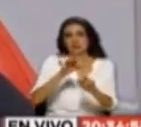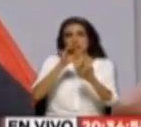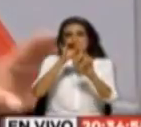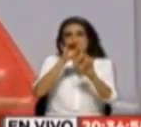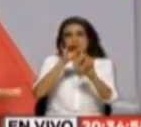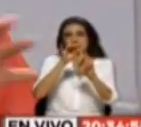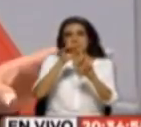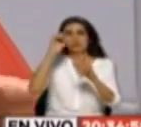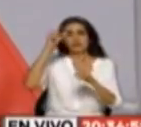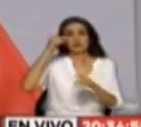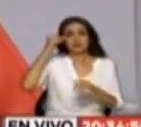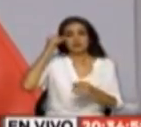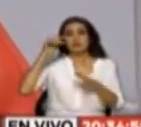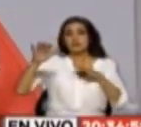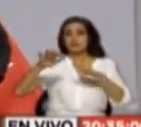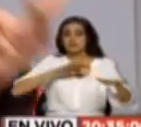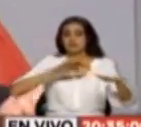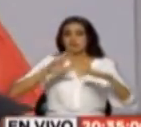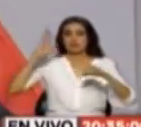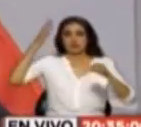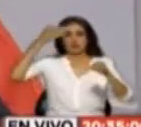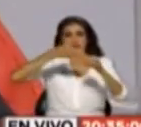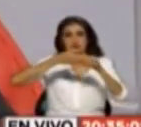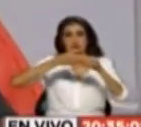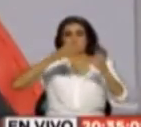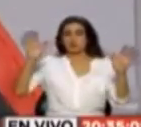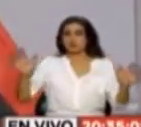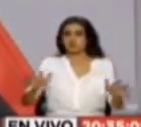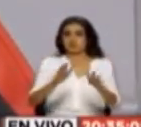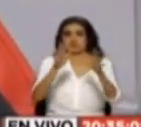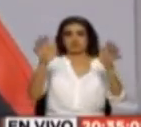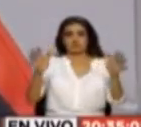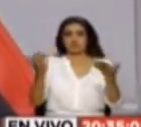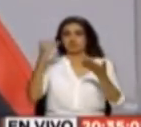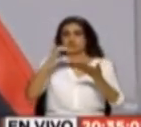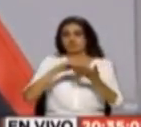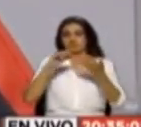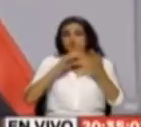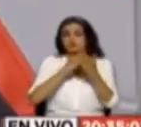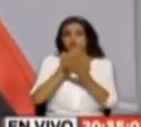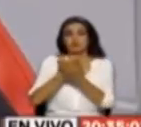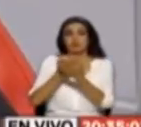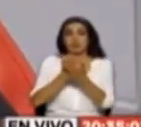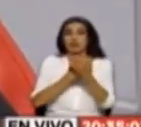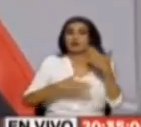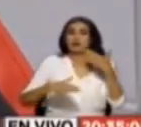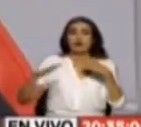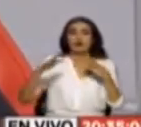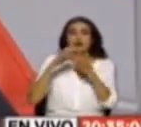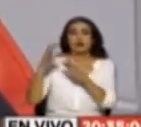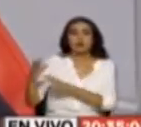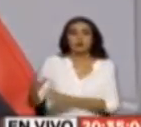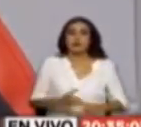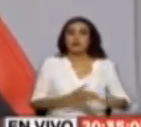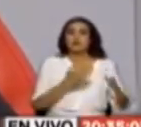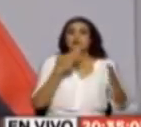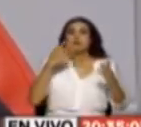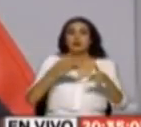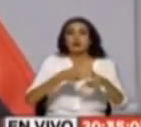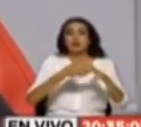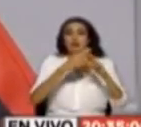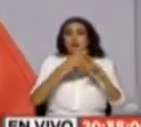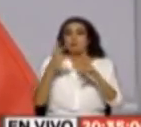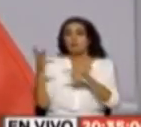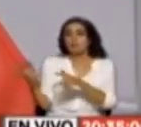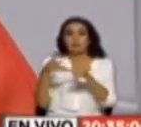gobierno, y las acciones, más allá de los incentivos, más allá de la inyección de recursos, sobre todo desde la banca pública para crédito